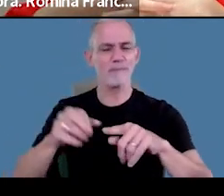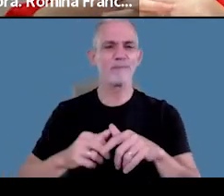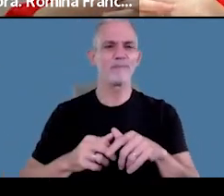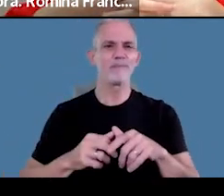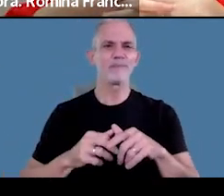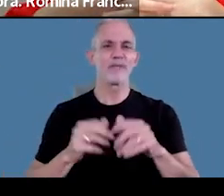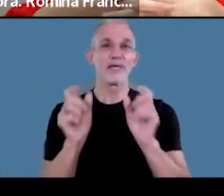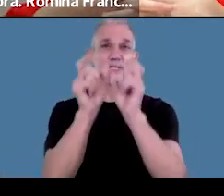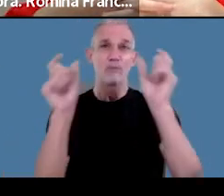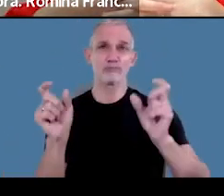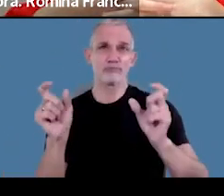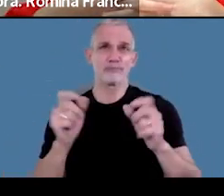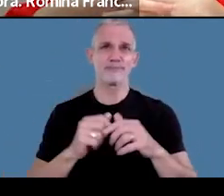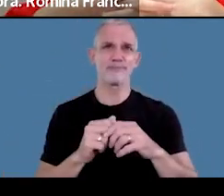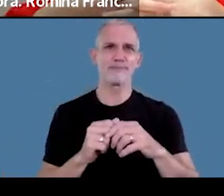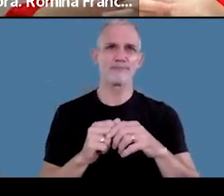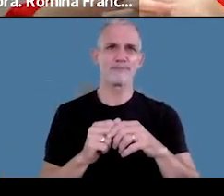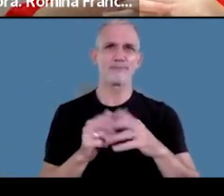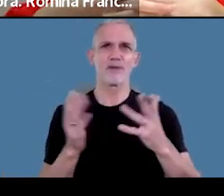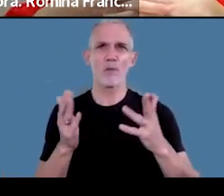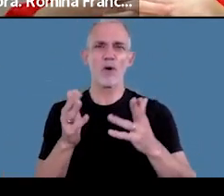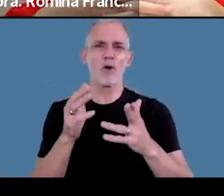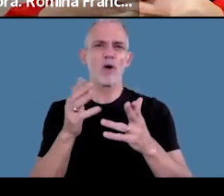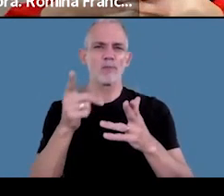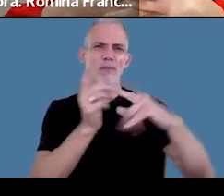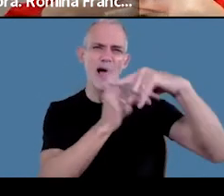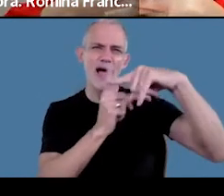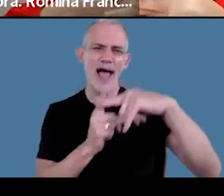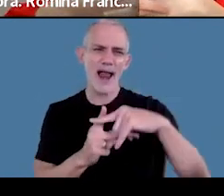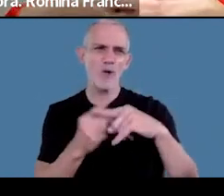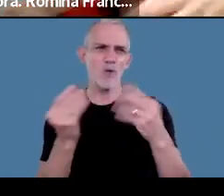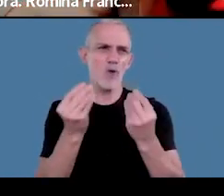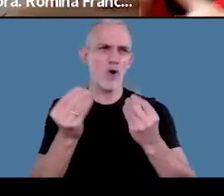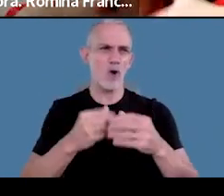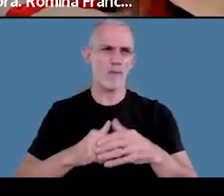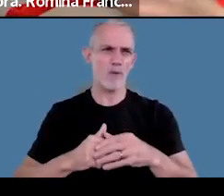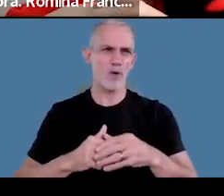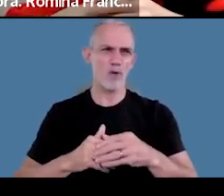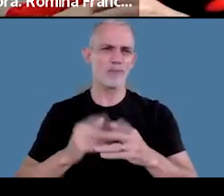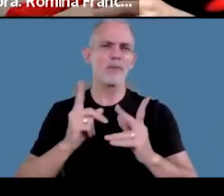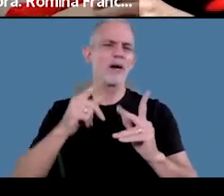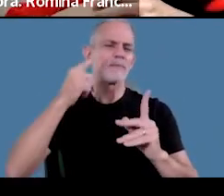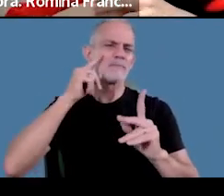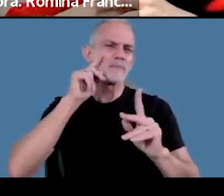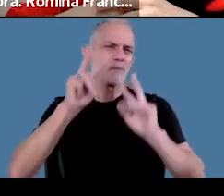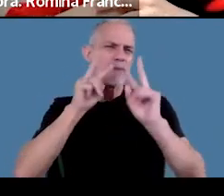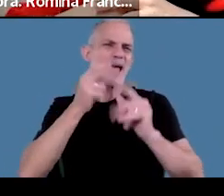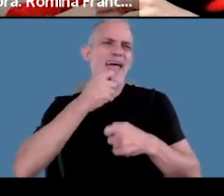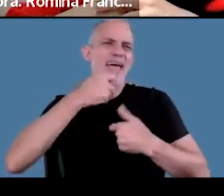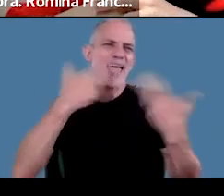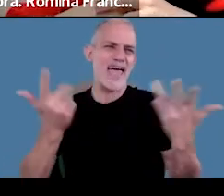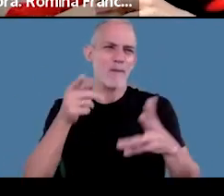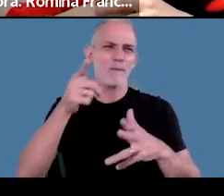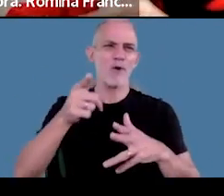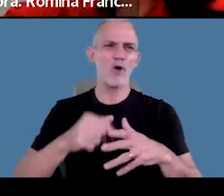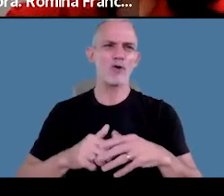el tema de sacar este cálculo. Vamos a ir viendo ejemplos acá